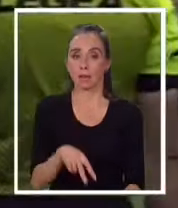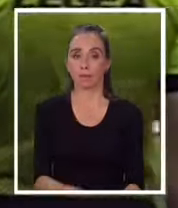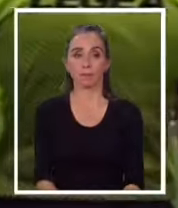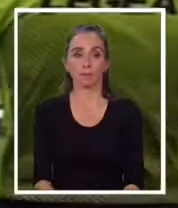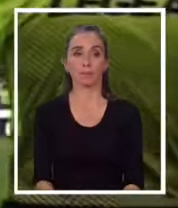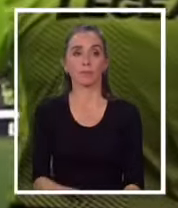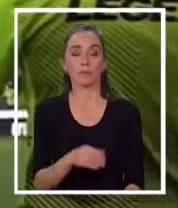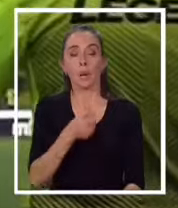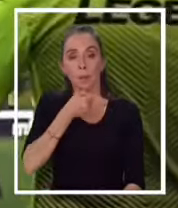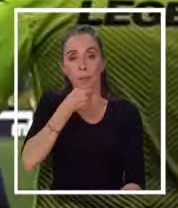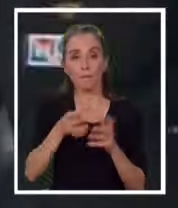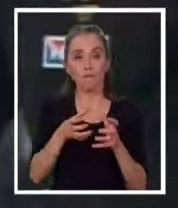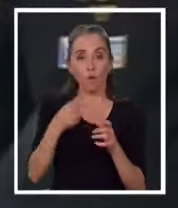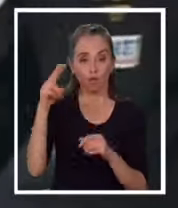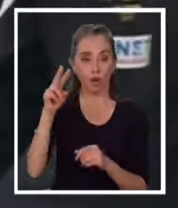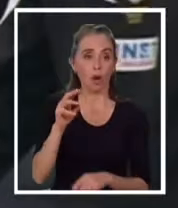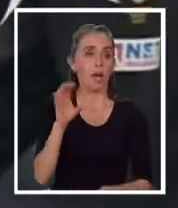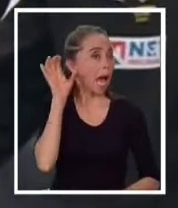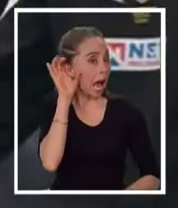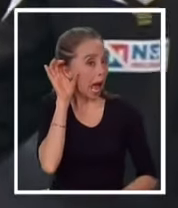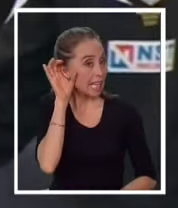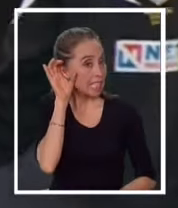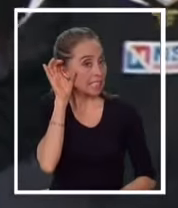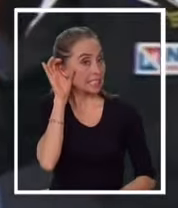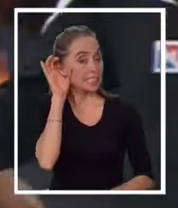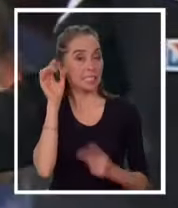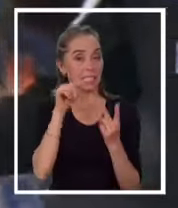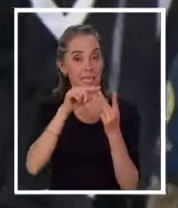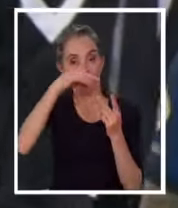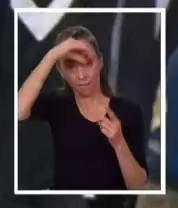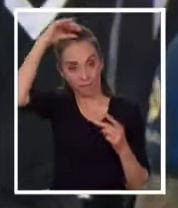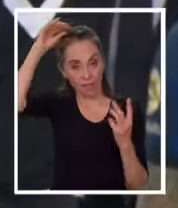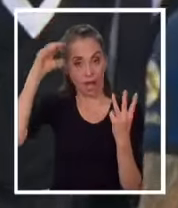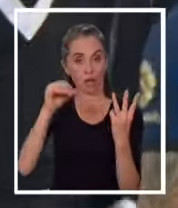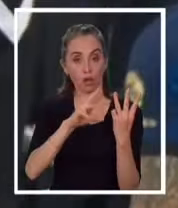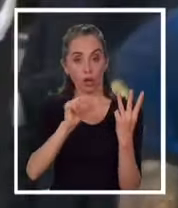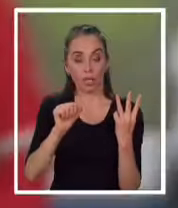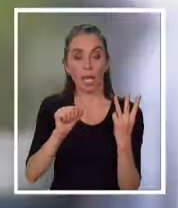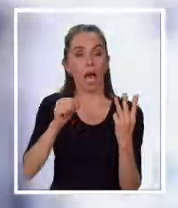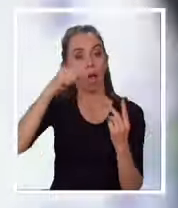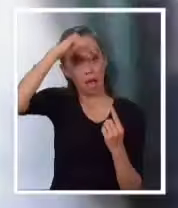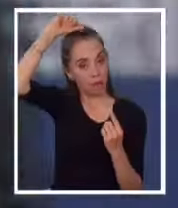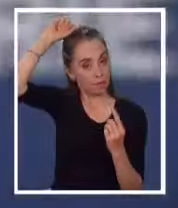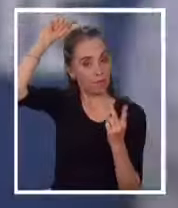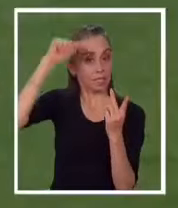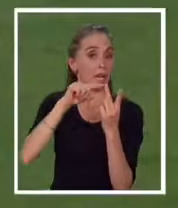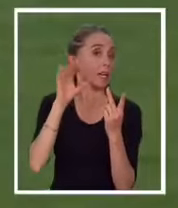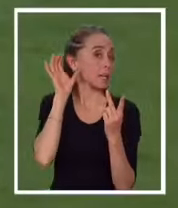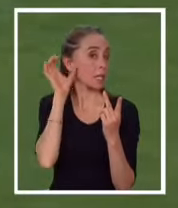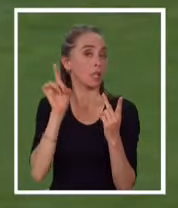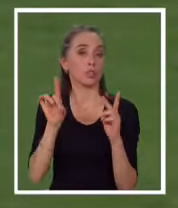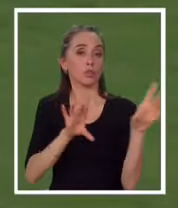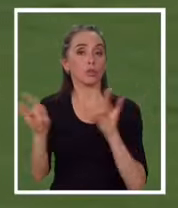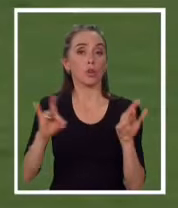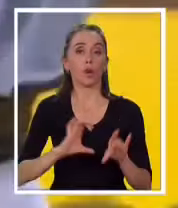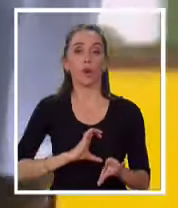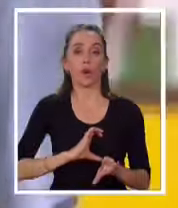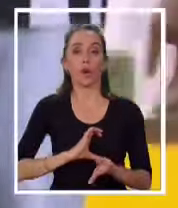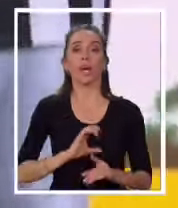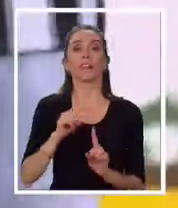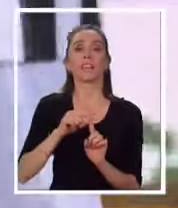Y Alexis se viene, ¿no? Ah, tres vienen. Alexis, Vidal y Correa. Ni Arturo ni Alexis son titulares, no son piezas importantes en